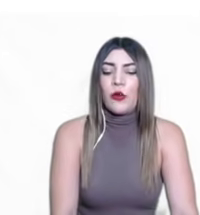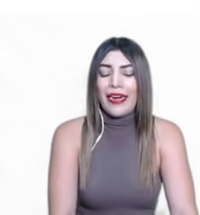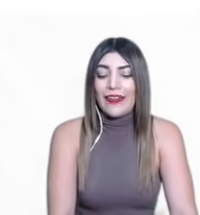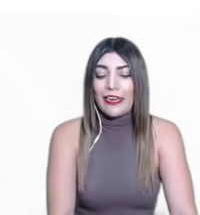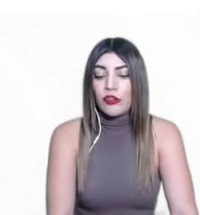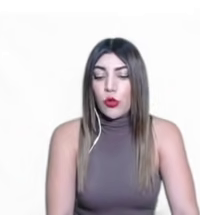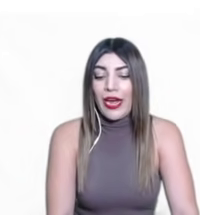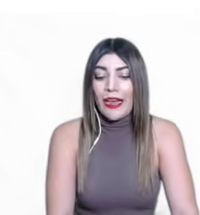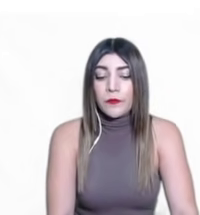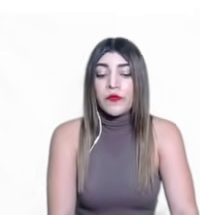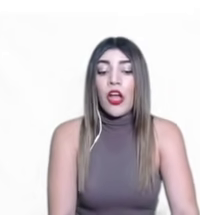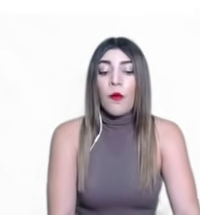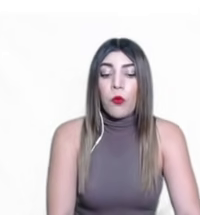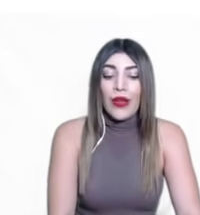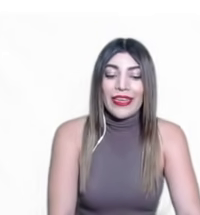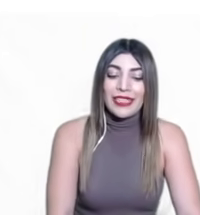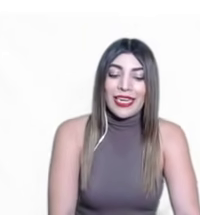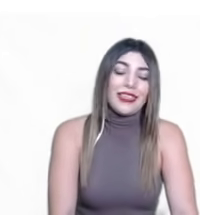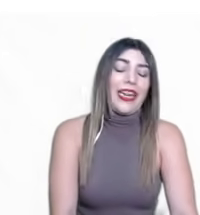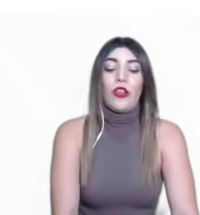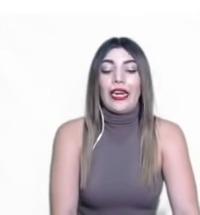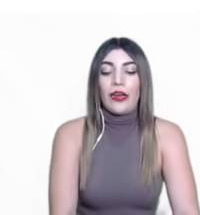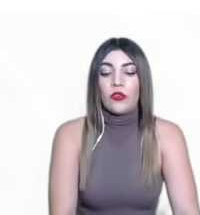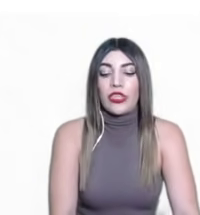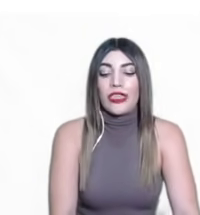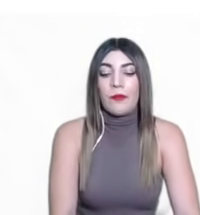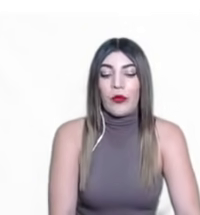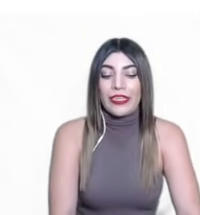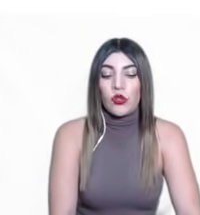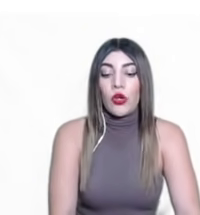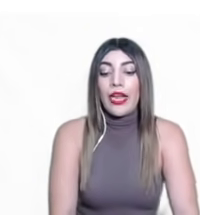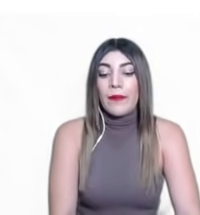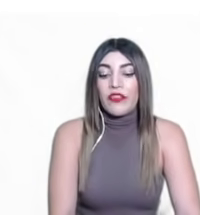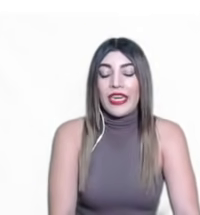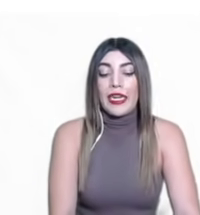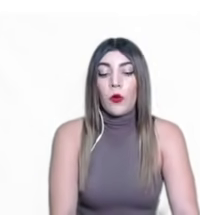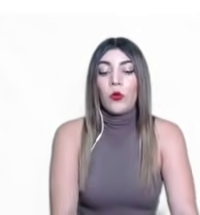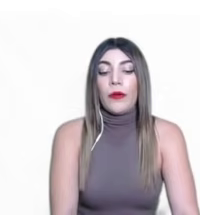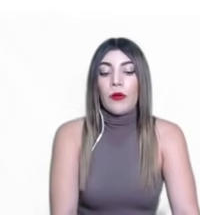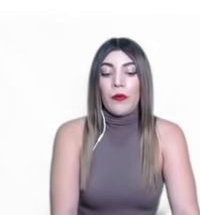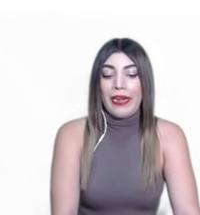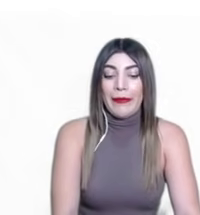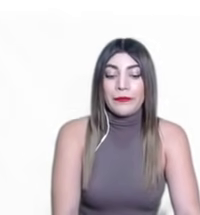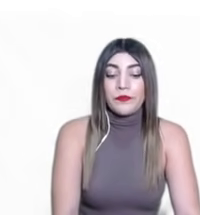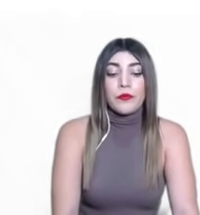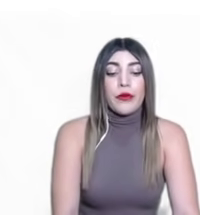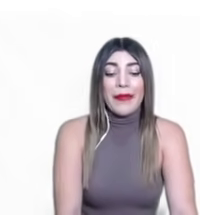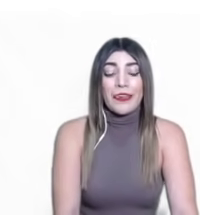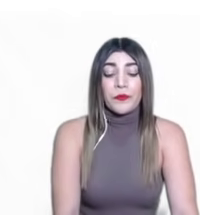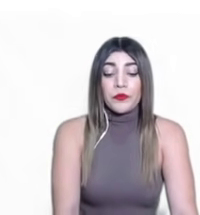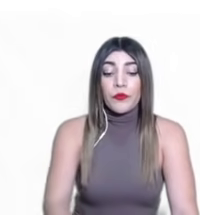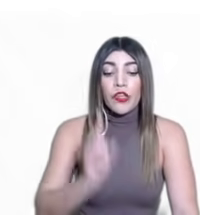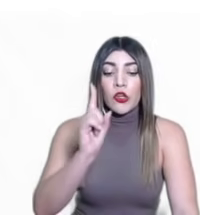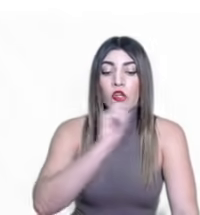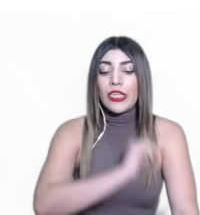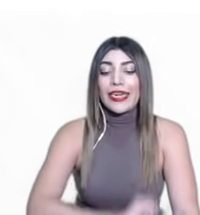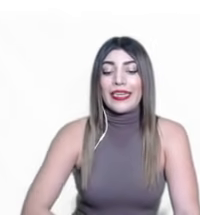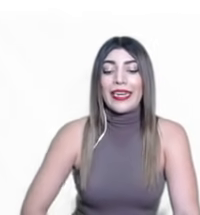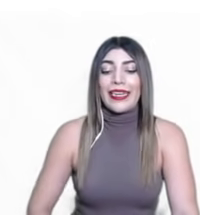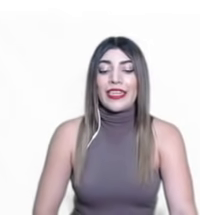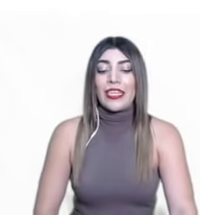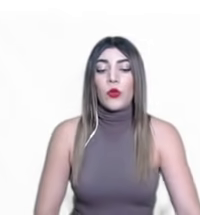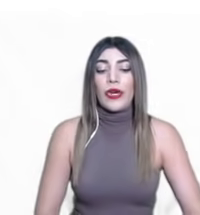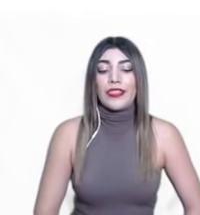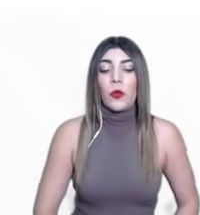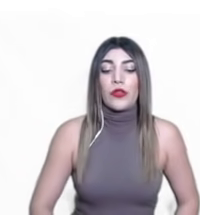del Partido Verde en otro lado, pueda ser retirado de la contienda por eso, tiene un problema. Primero, no se